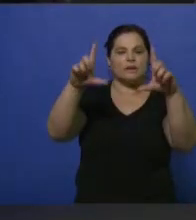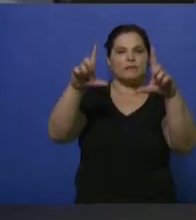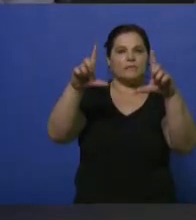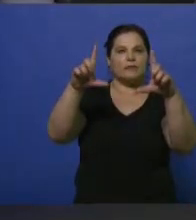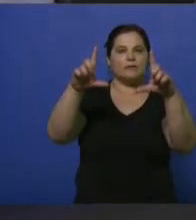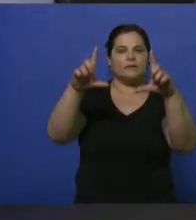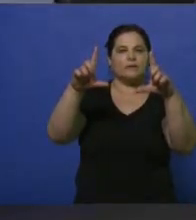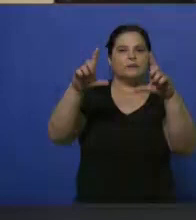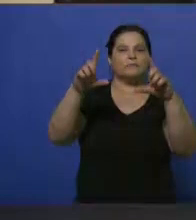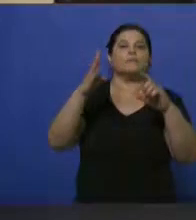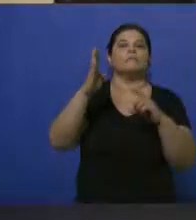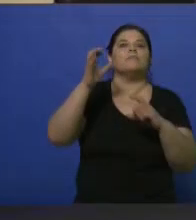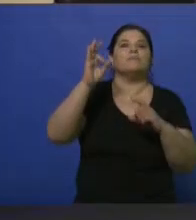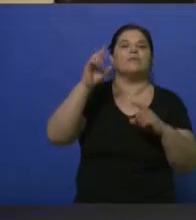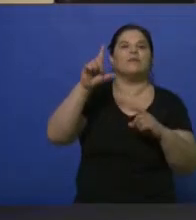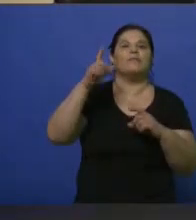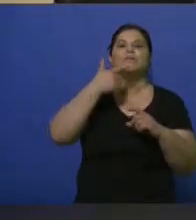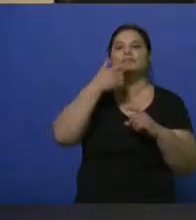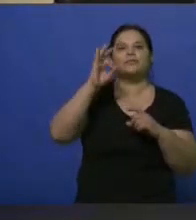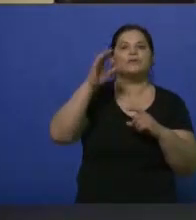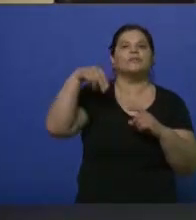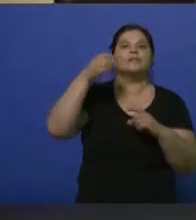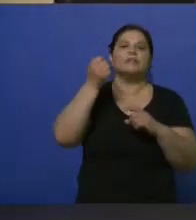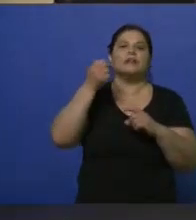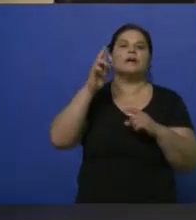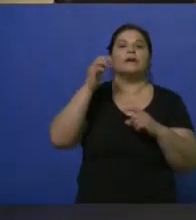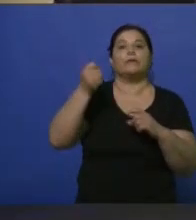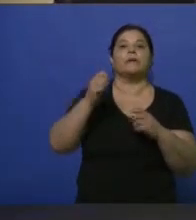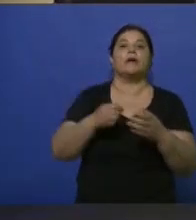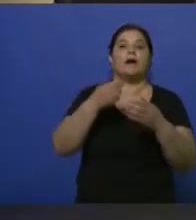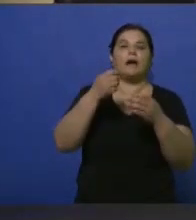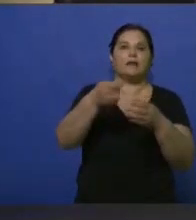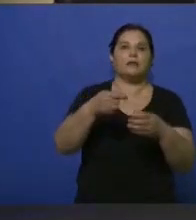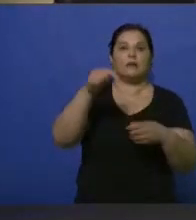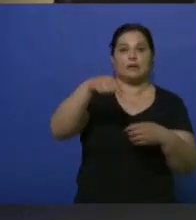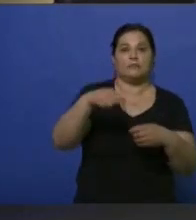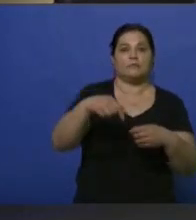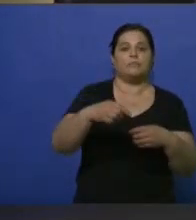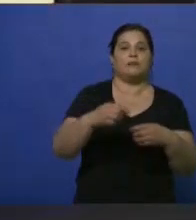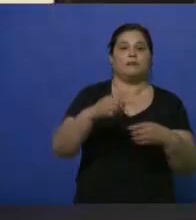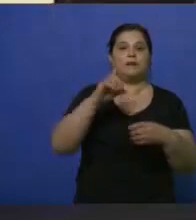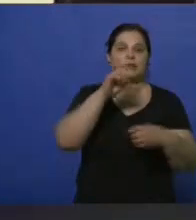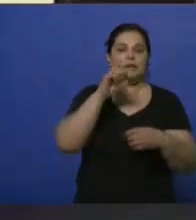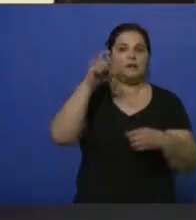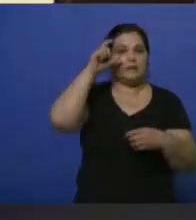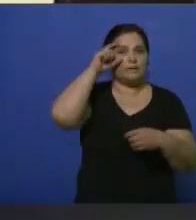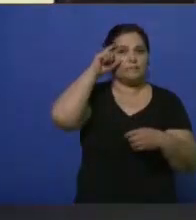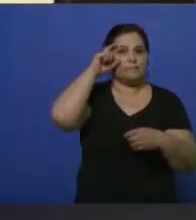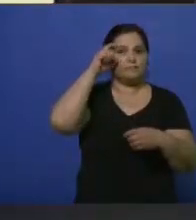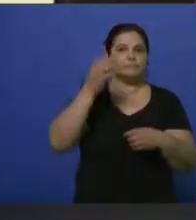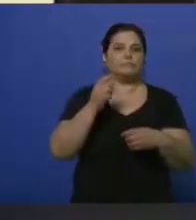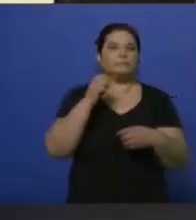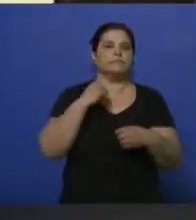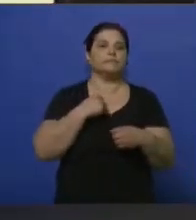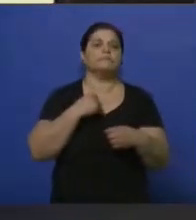presentar Bolsonaro a futuro, que asume el primero de enero, ¿no? Bueno, dejando de lado los planteos sociales, ¿no es cierto? Me parecen